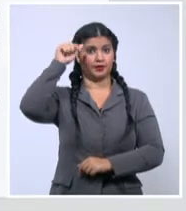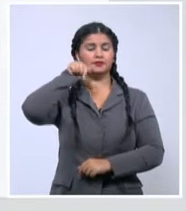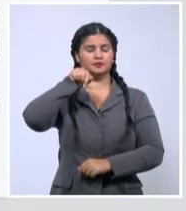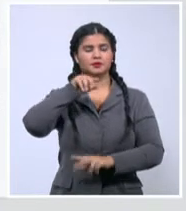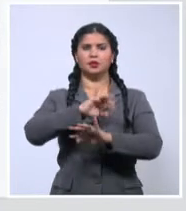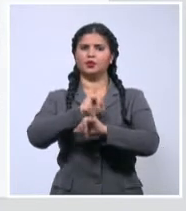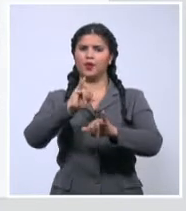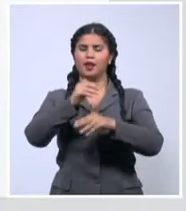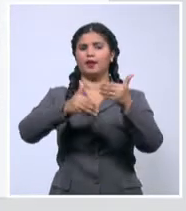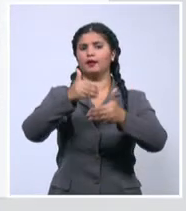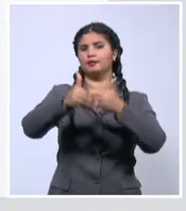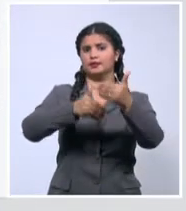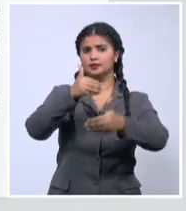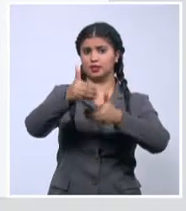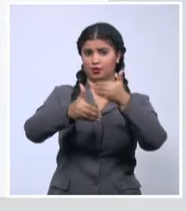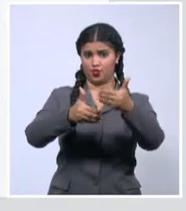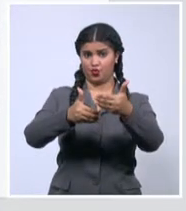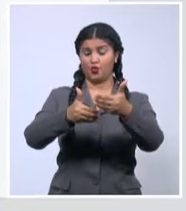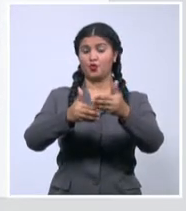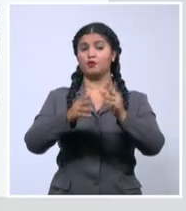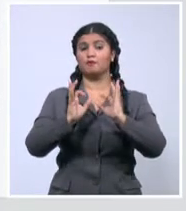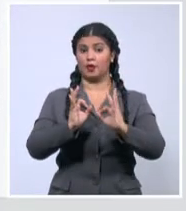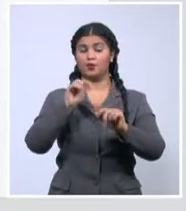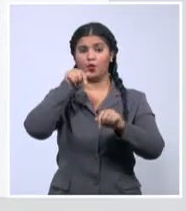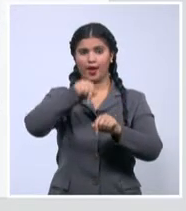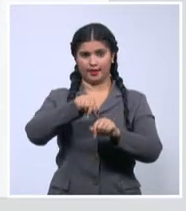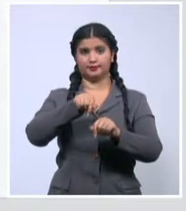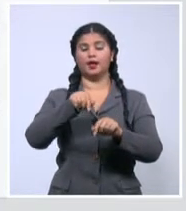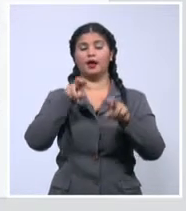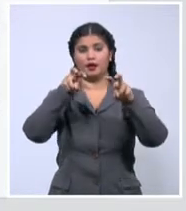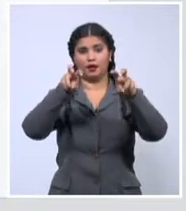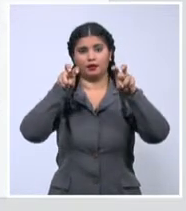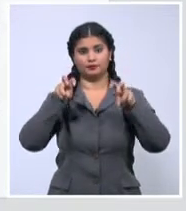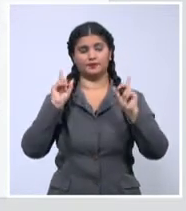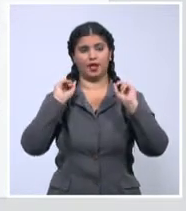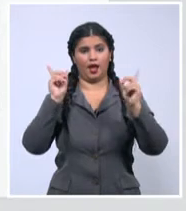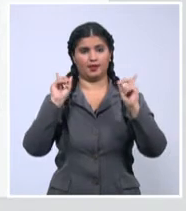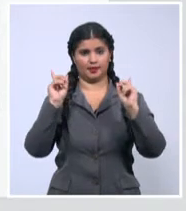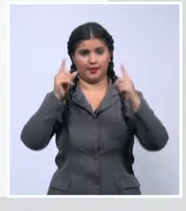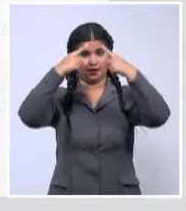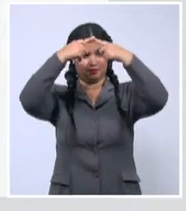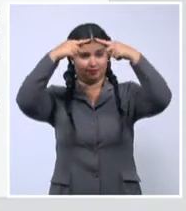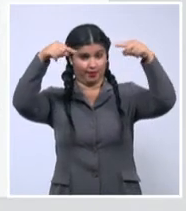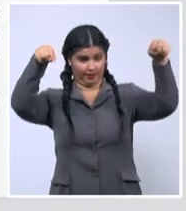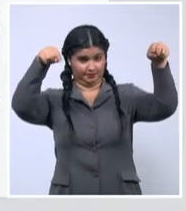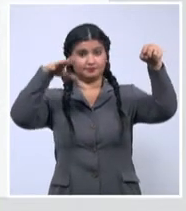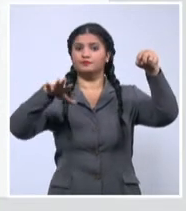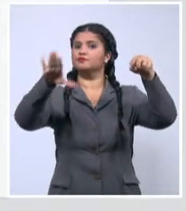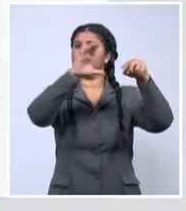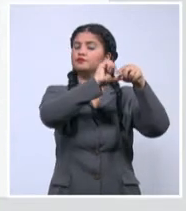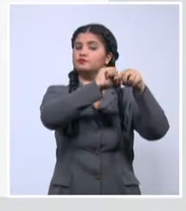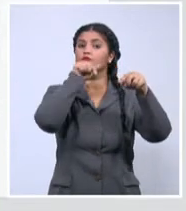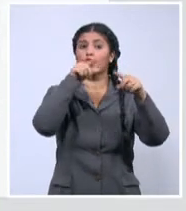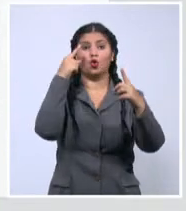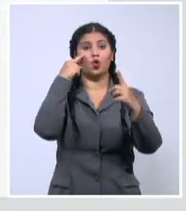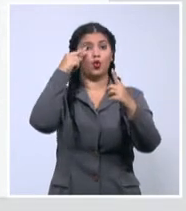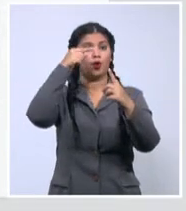del procedimiento legislativo en esta Asamblea Nacional, buscando en todo